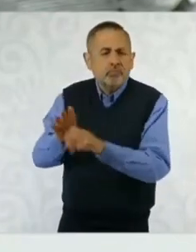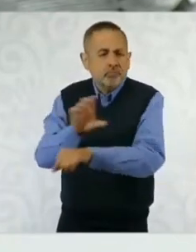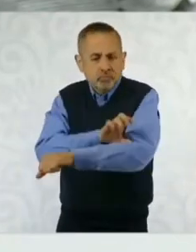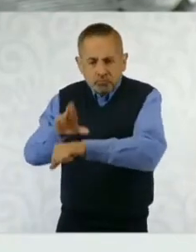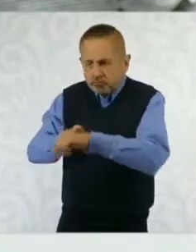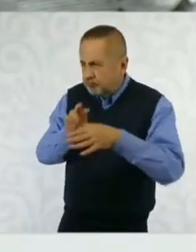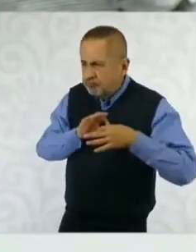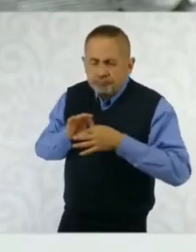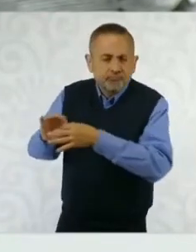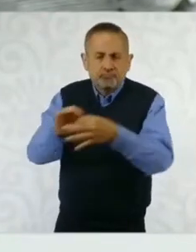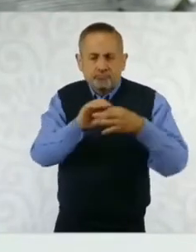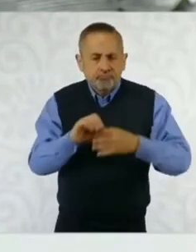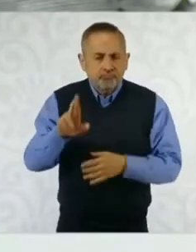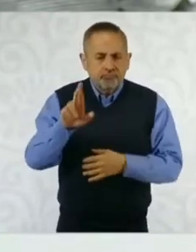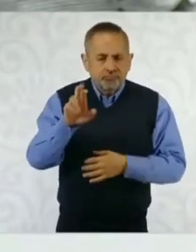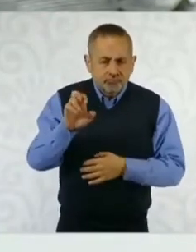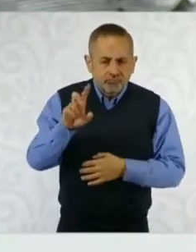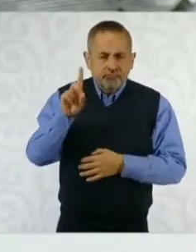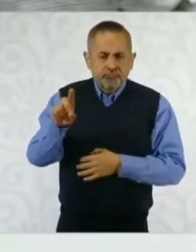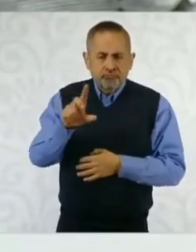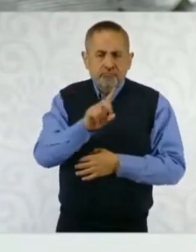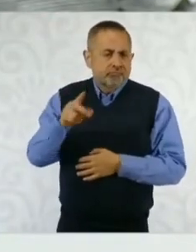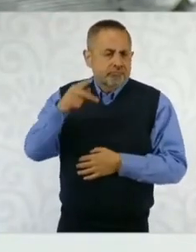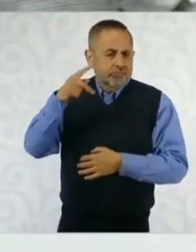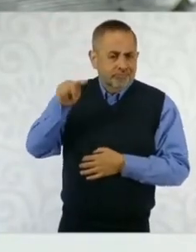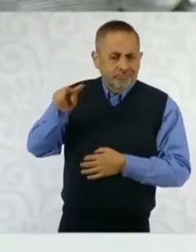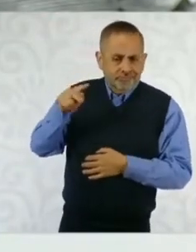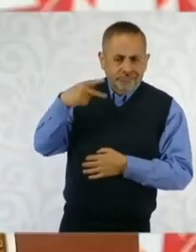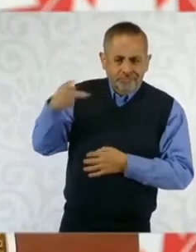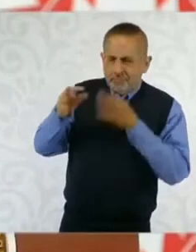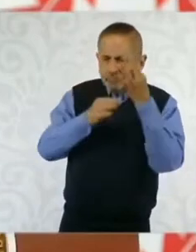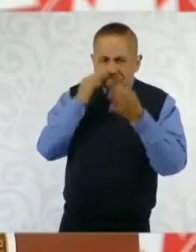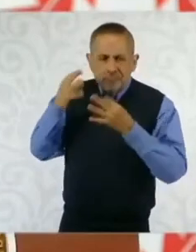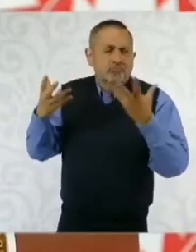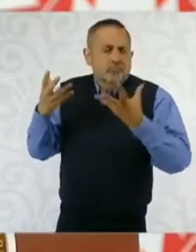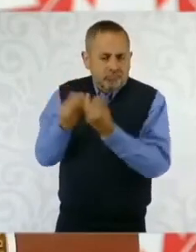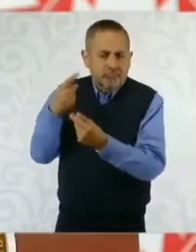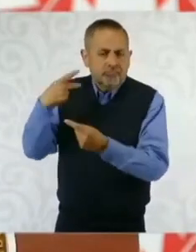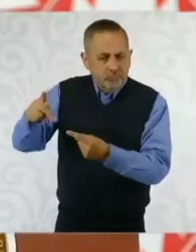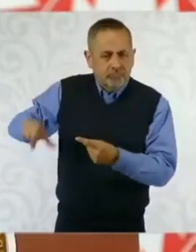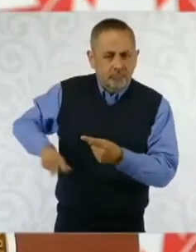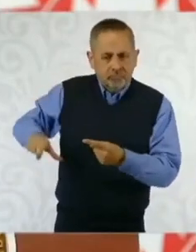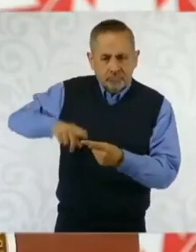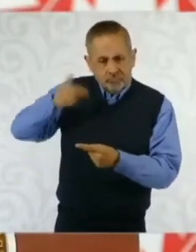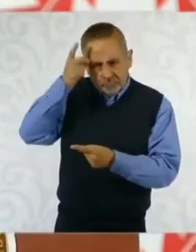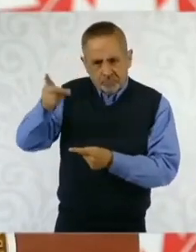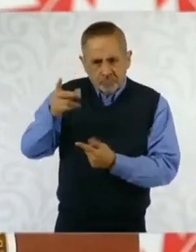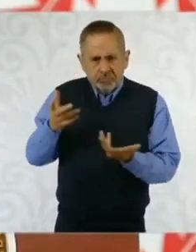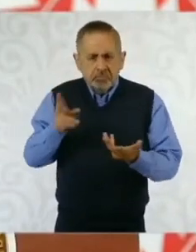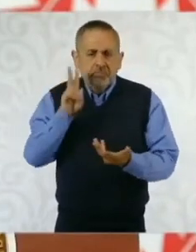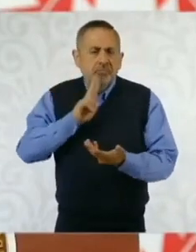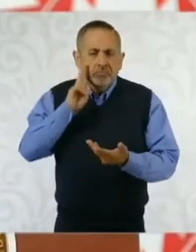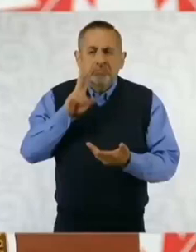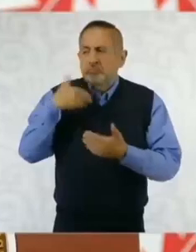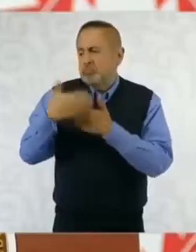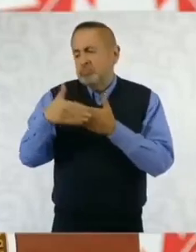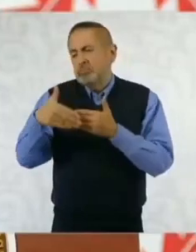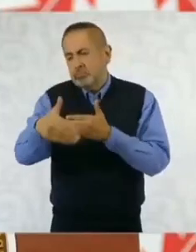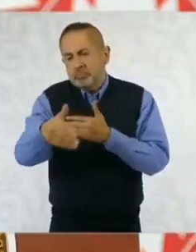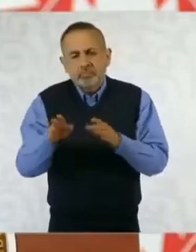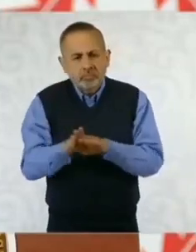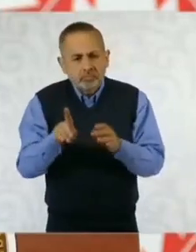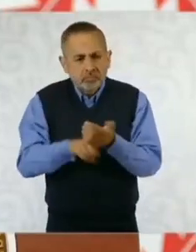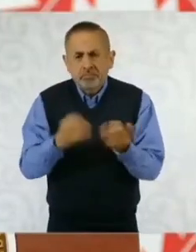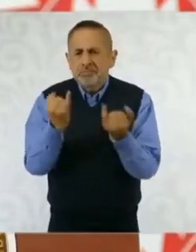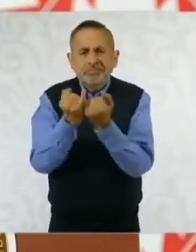coordinar en una red de medios públicos y también pues darle continuidad a lo que